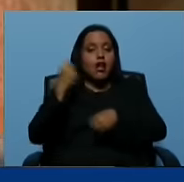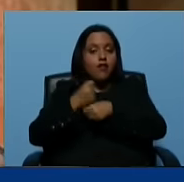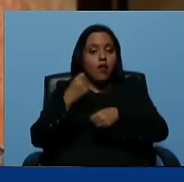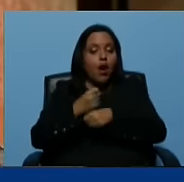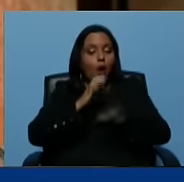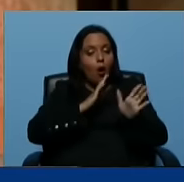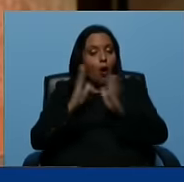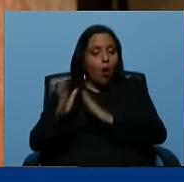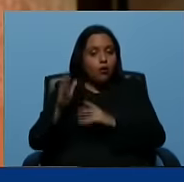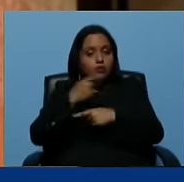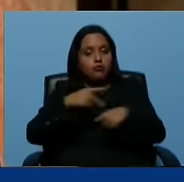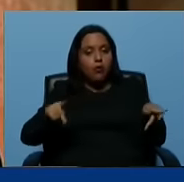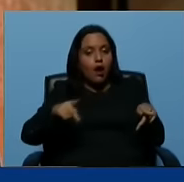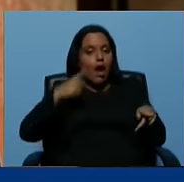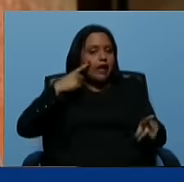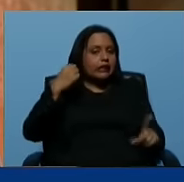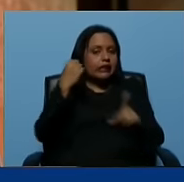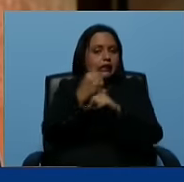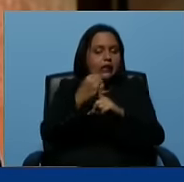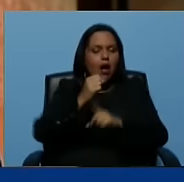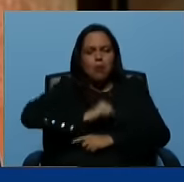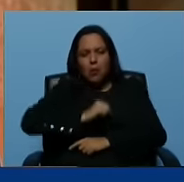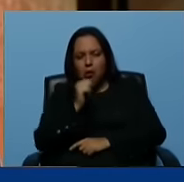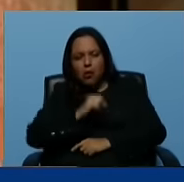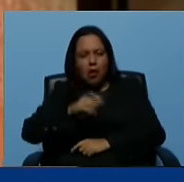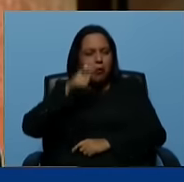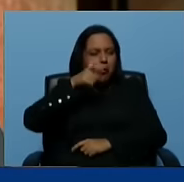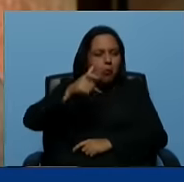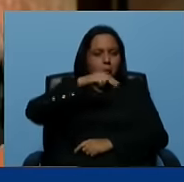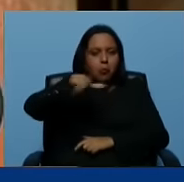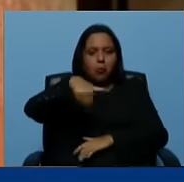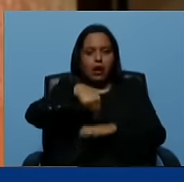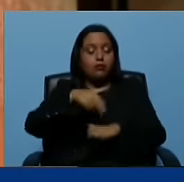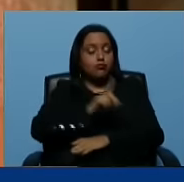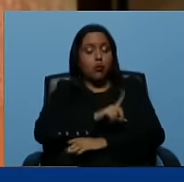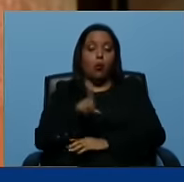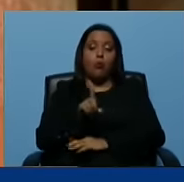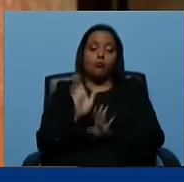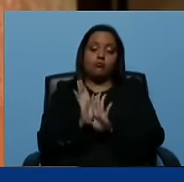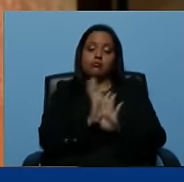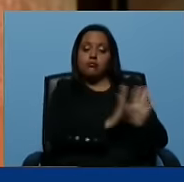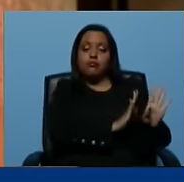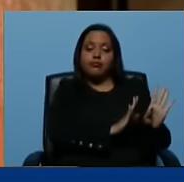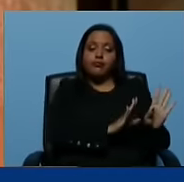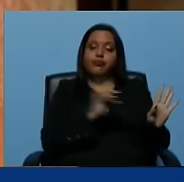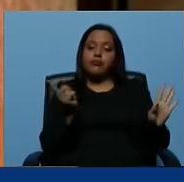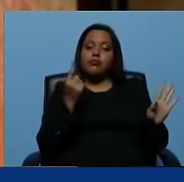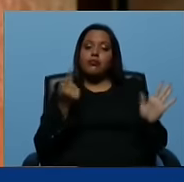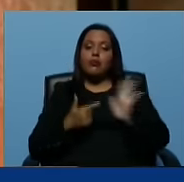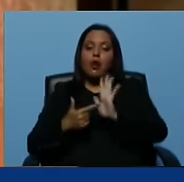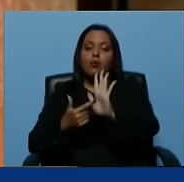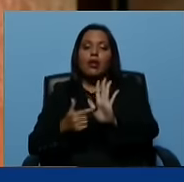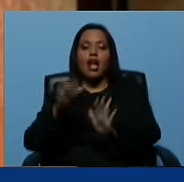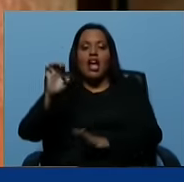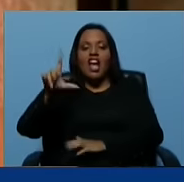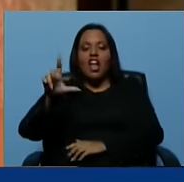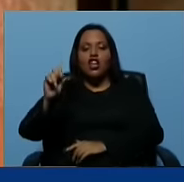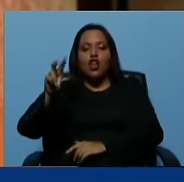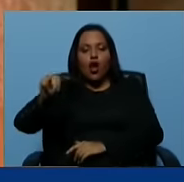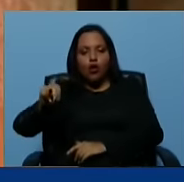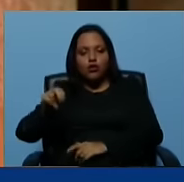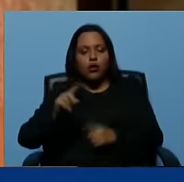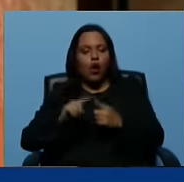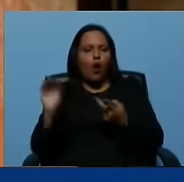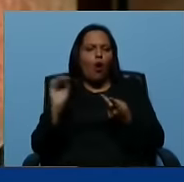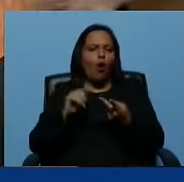No. Existe es que lo que le importa a Elon Musk imponer, lo que le importa a la señora Machado